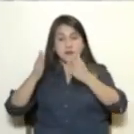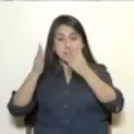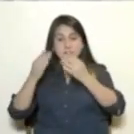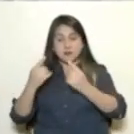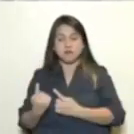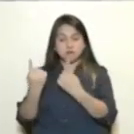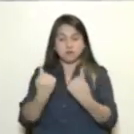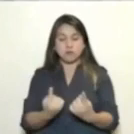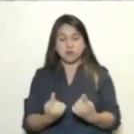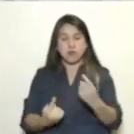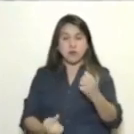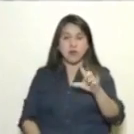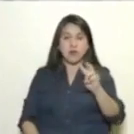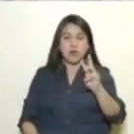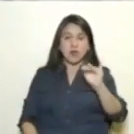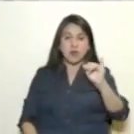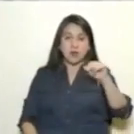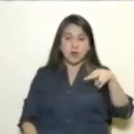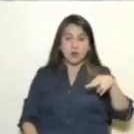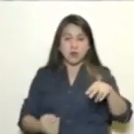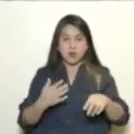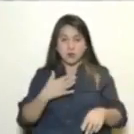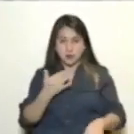yo, 2008.